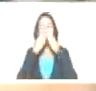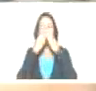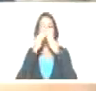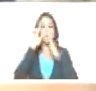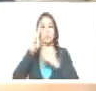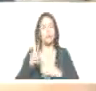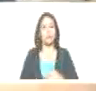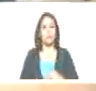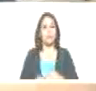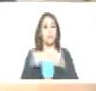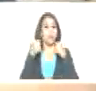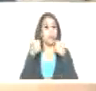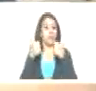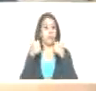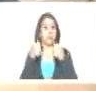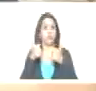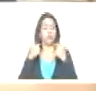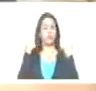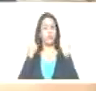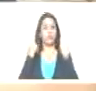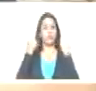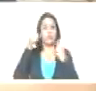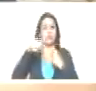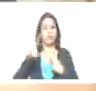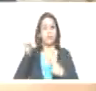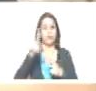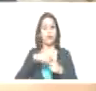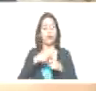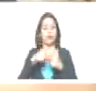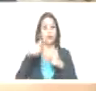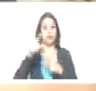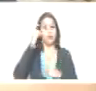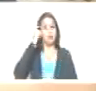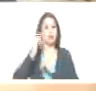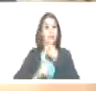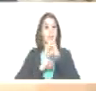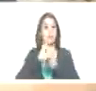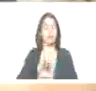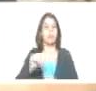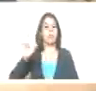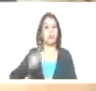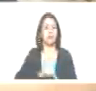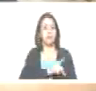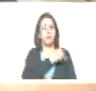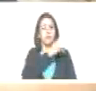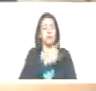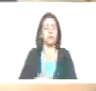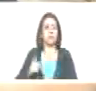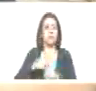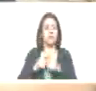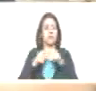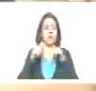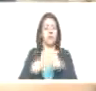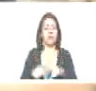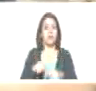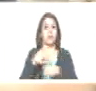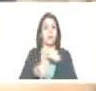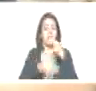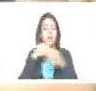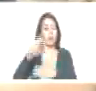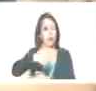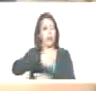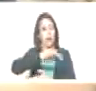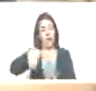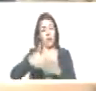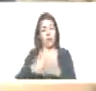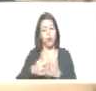enhorabuena, celebremos aquí en Venezuela también el Día Internacional de la Poesía y abracemos a todos los poetas que hacen vida